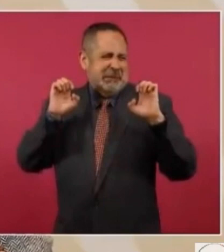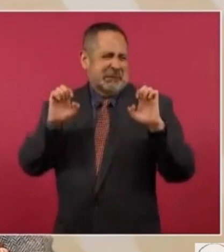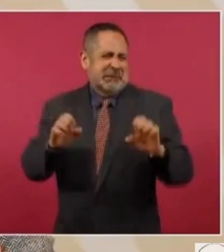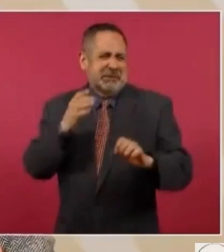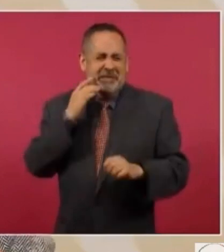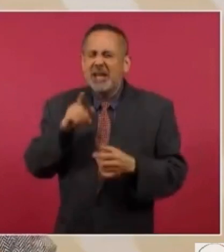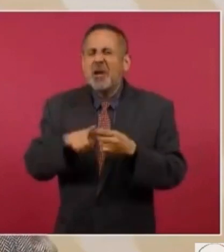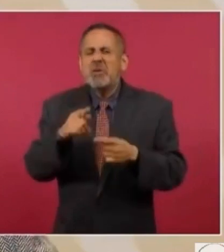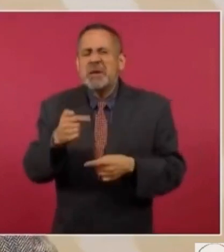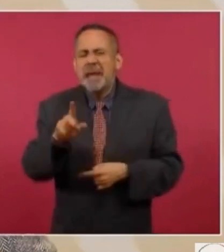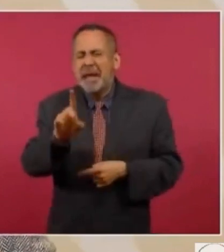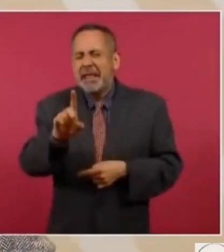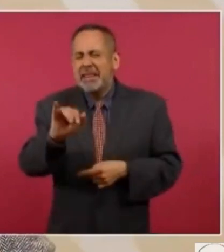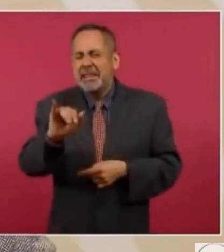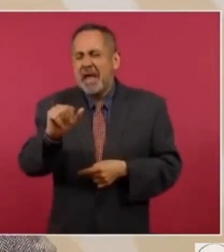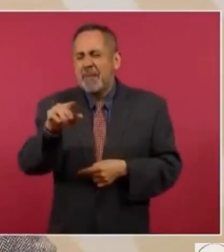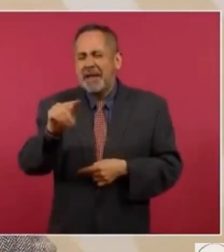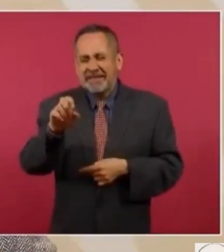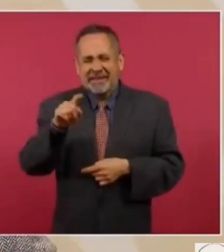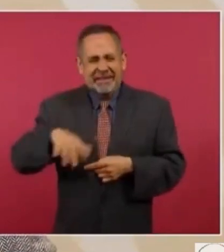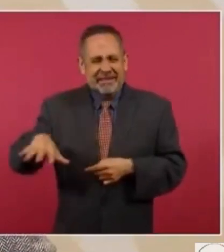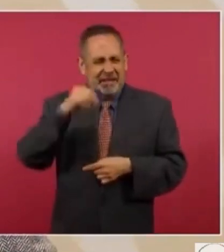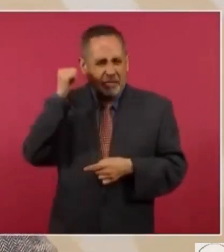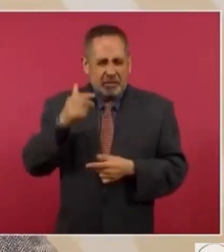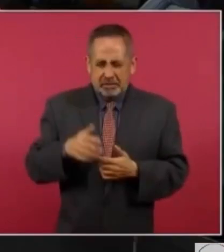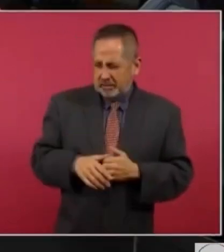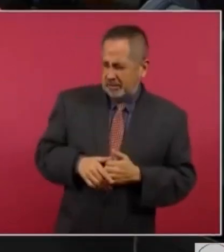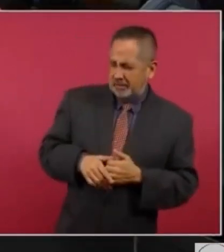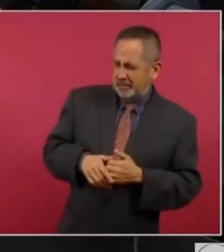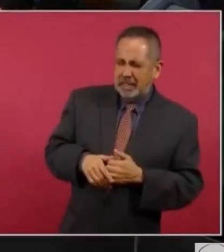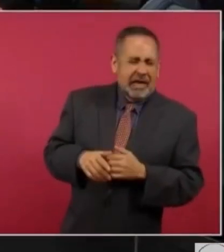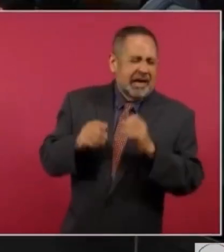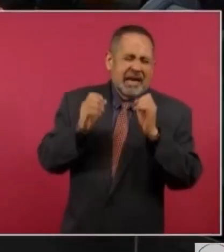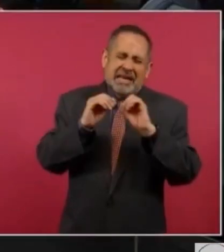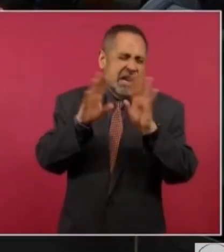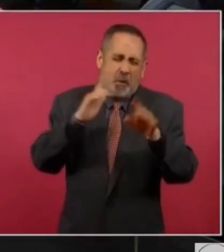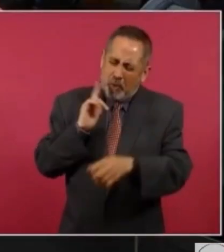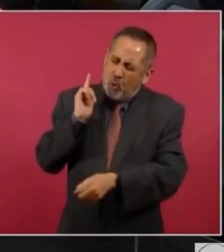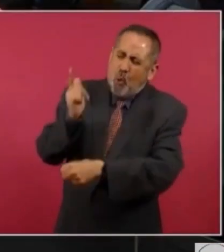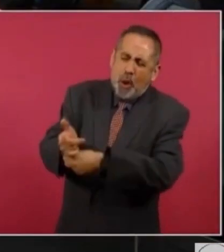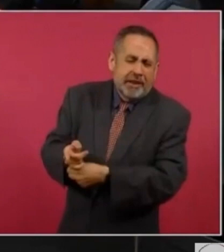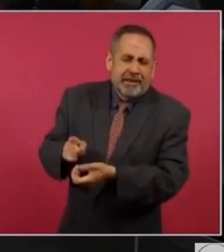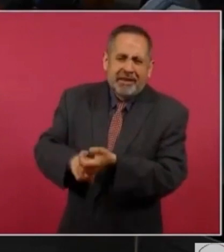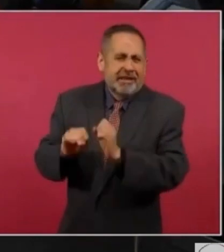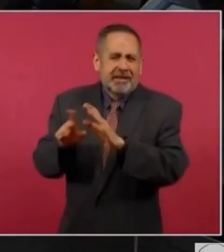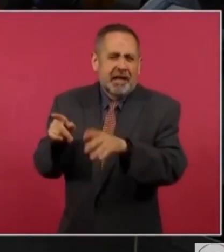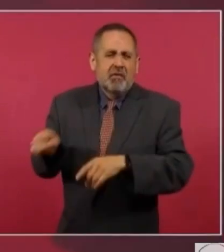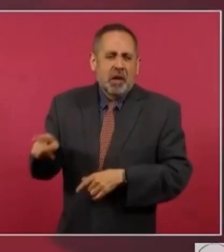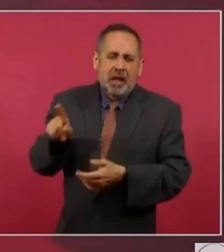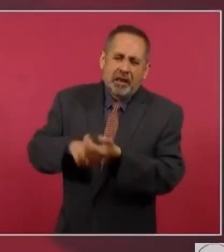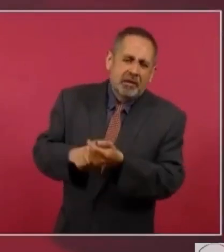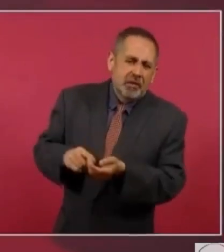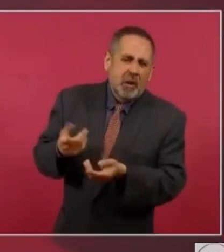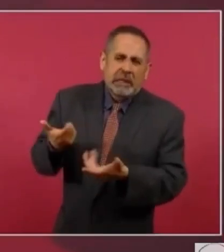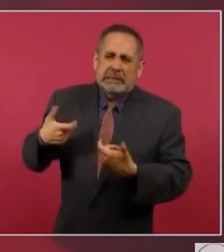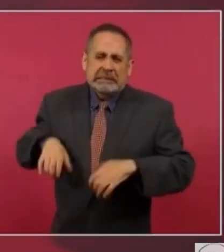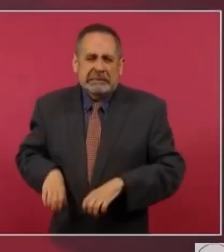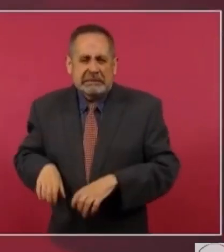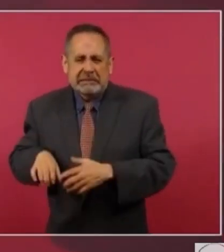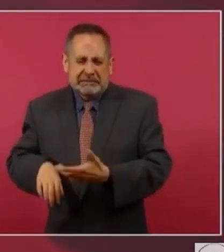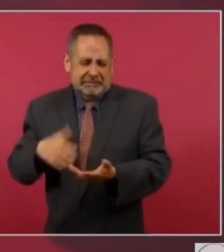En Diamante ¿no? ¿Cómo no me voy a dar cuenta? ¿Cómo no voy a saber? ¿Sí?